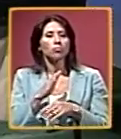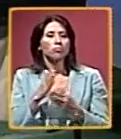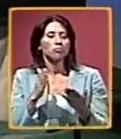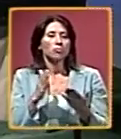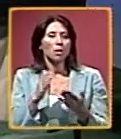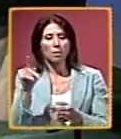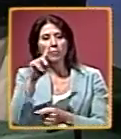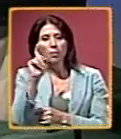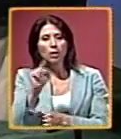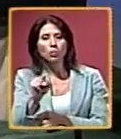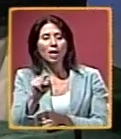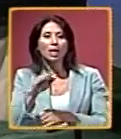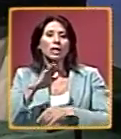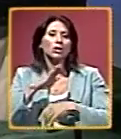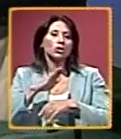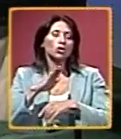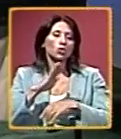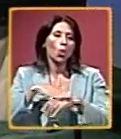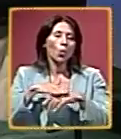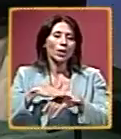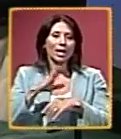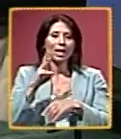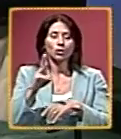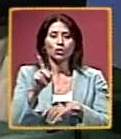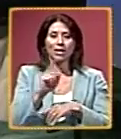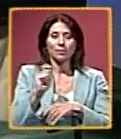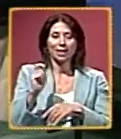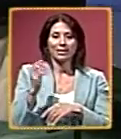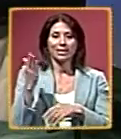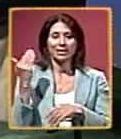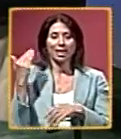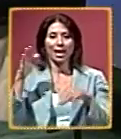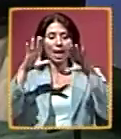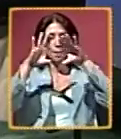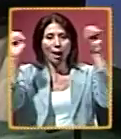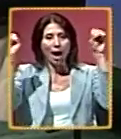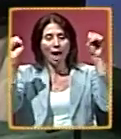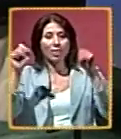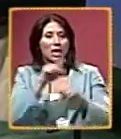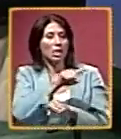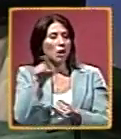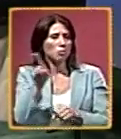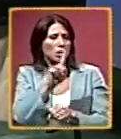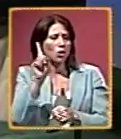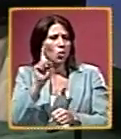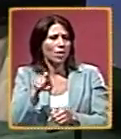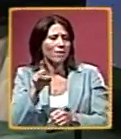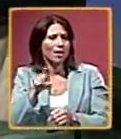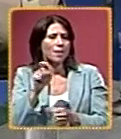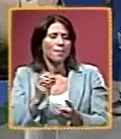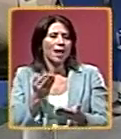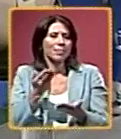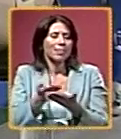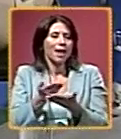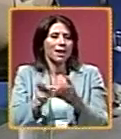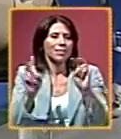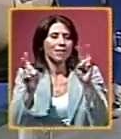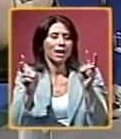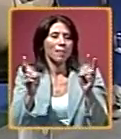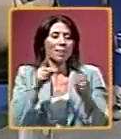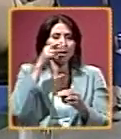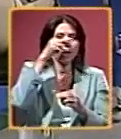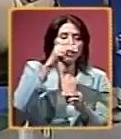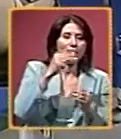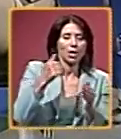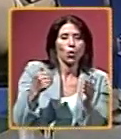preguntarle un poquito por estos 6 meses en la embajada. A usted no hay que plantearle el tema de la cercanía entre